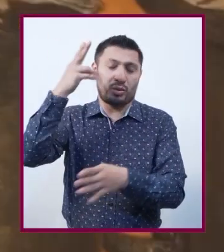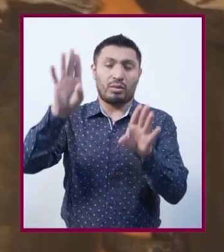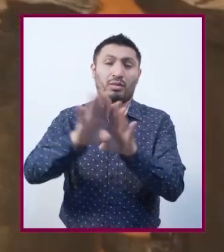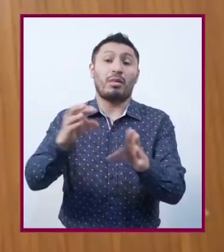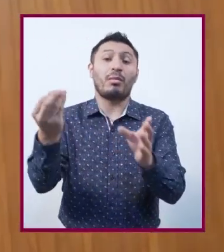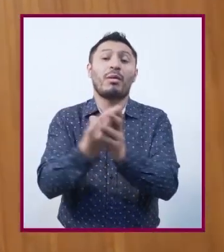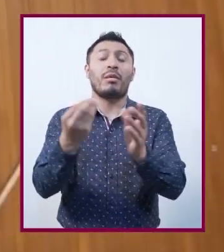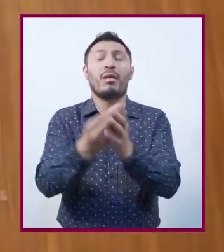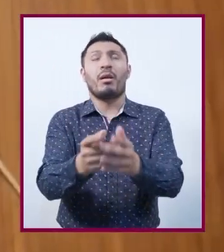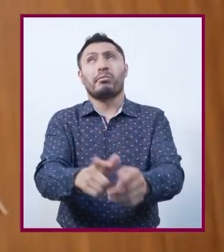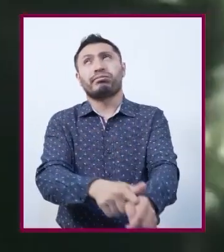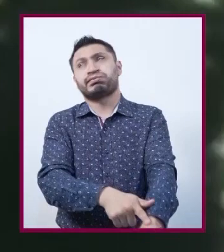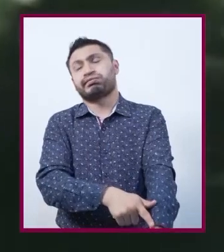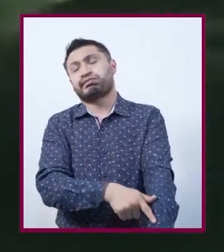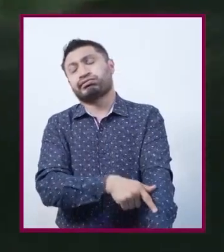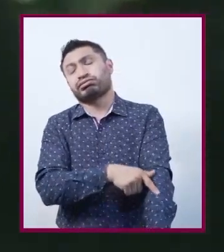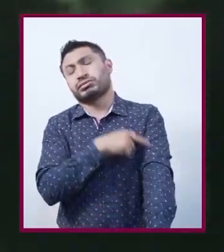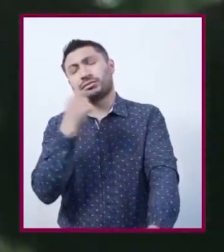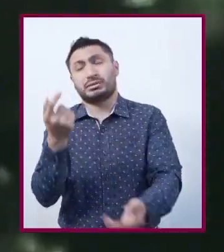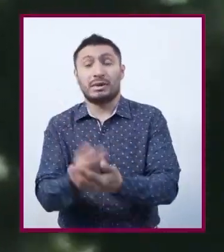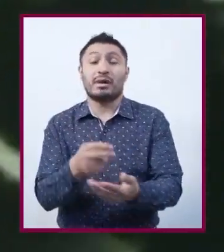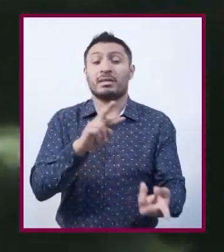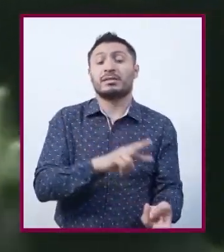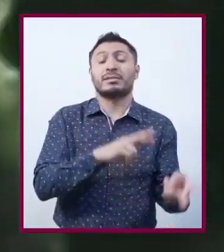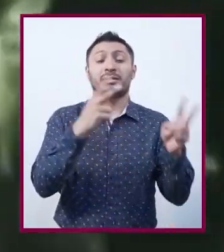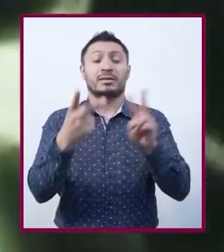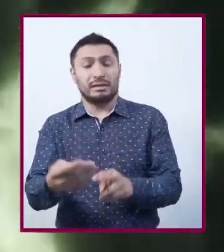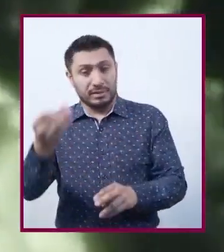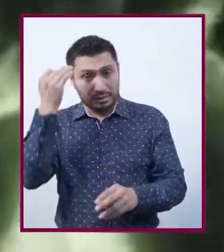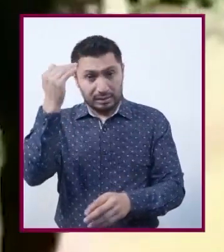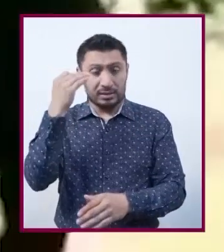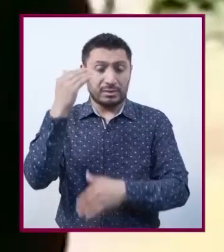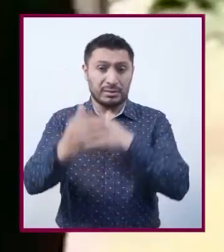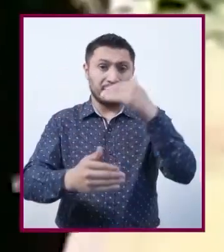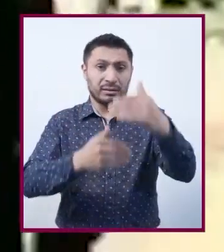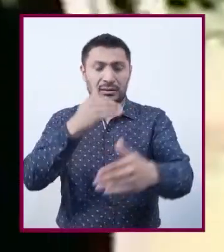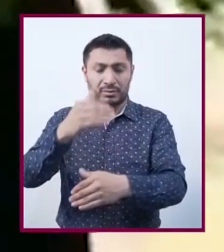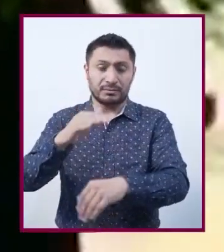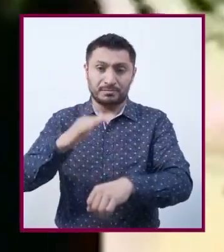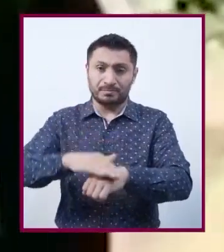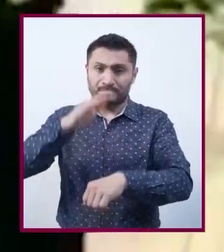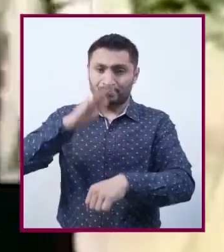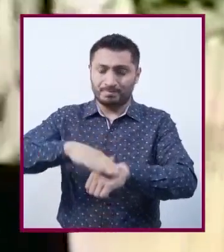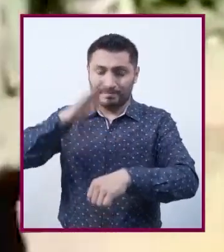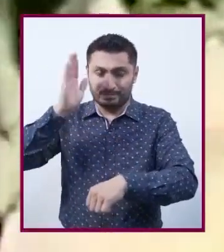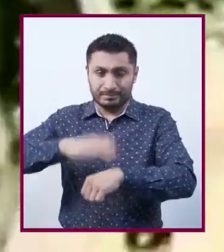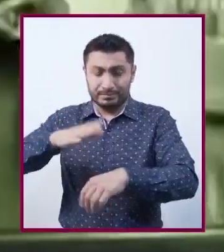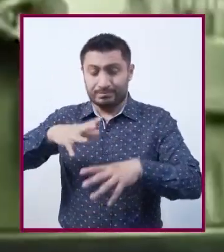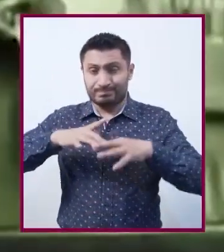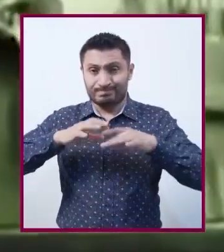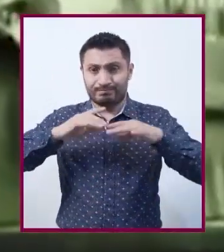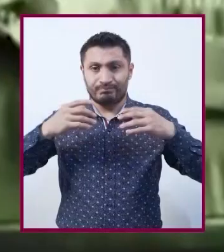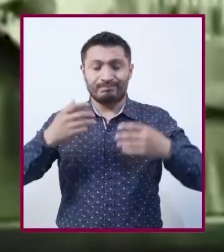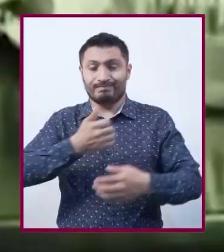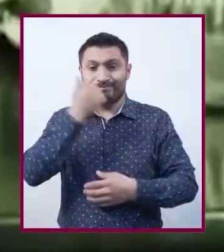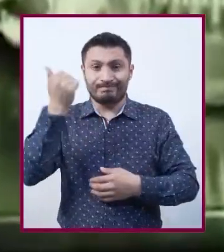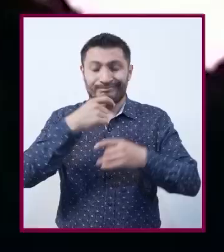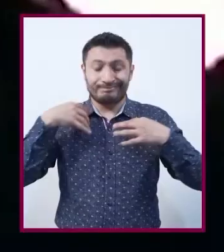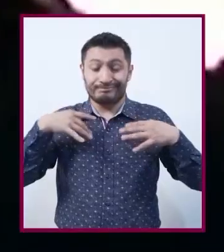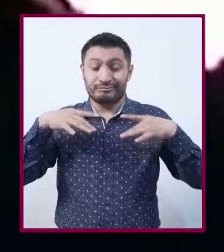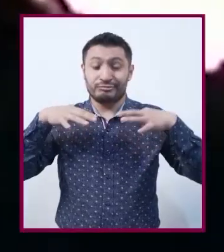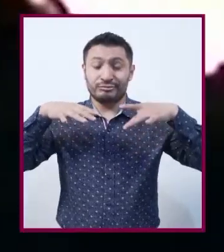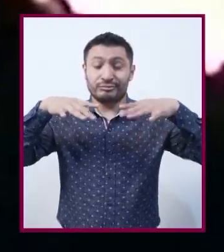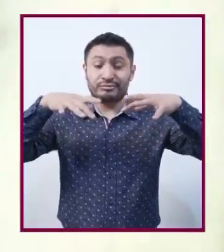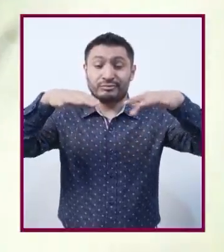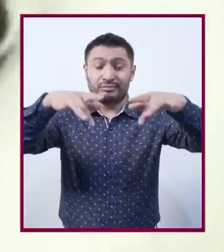ciclo propedéutico. Por el contrario, con el paso del tiempo creció cada vez más y más la afluencia de alumnos